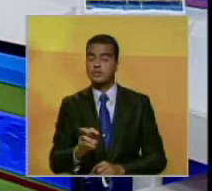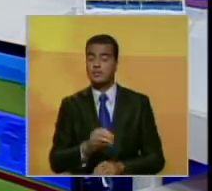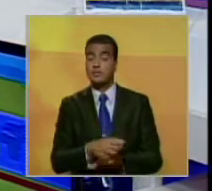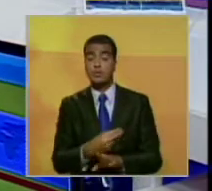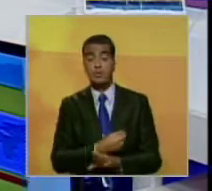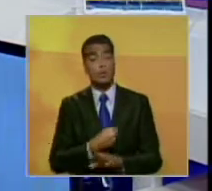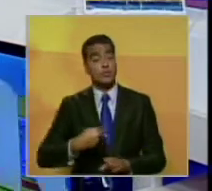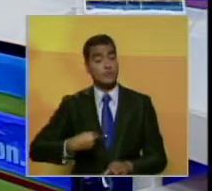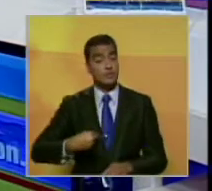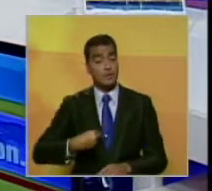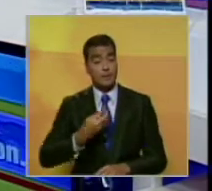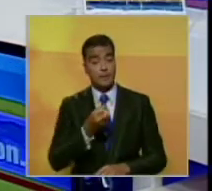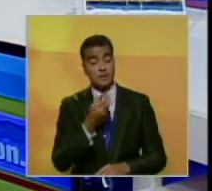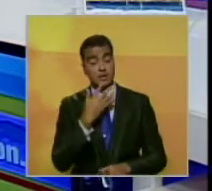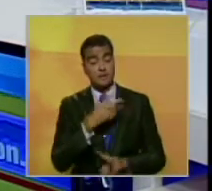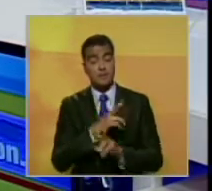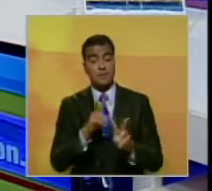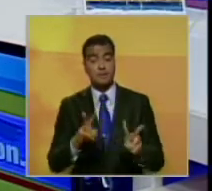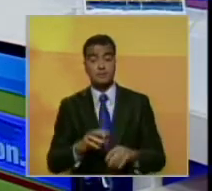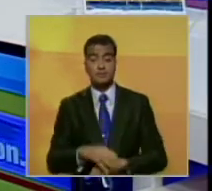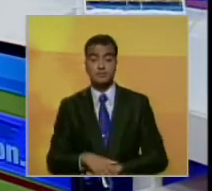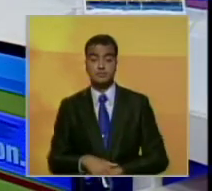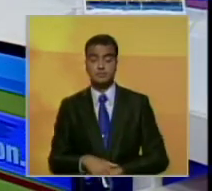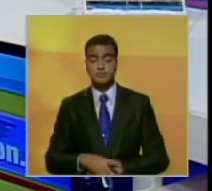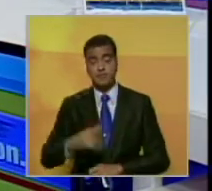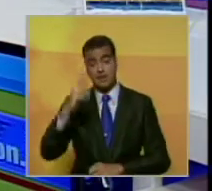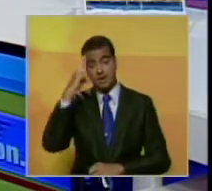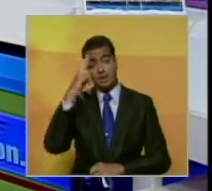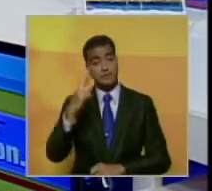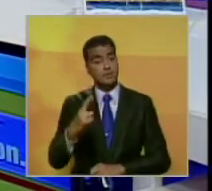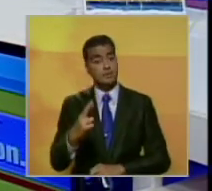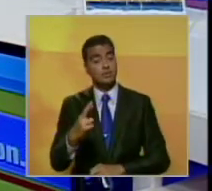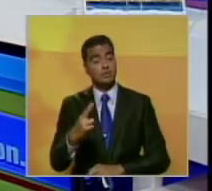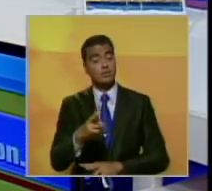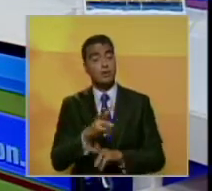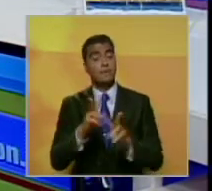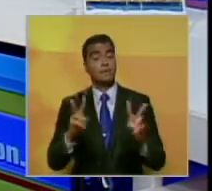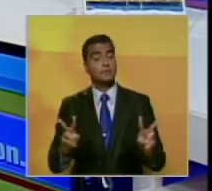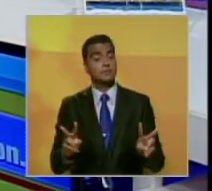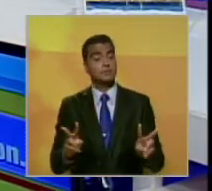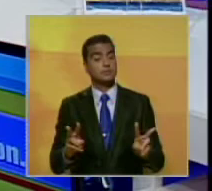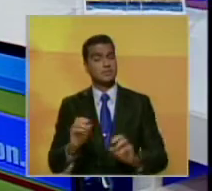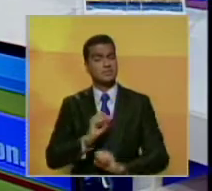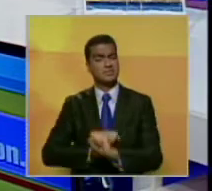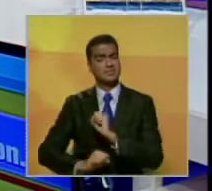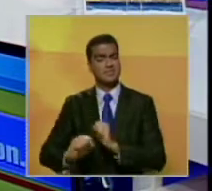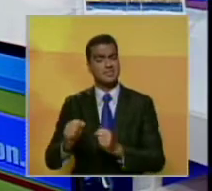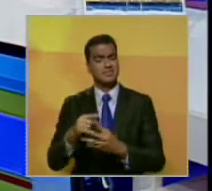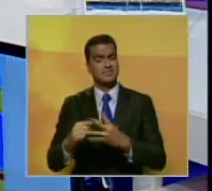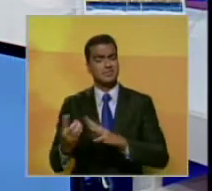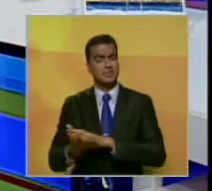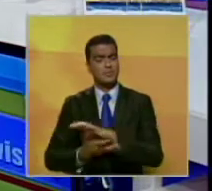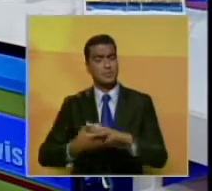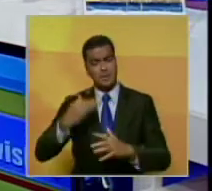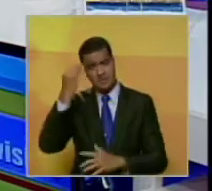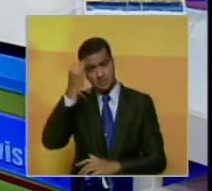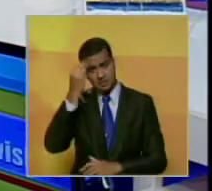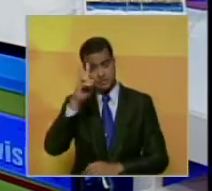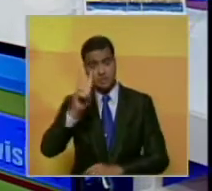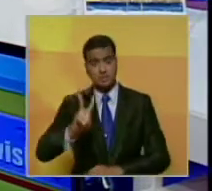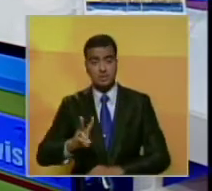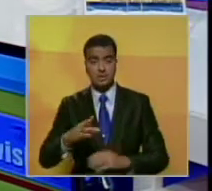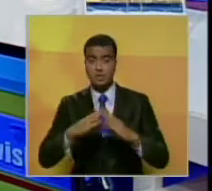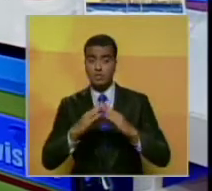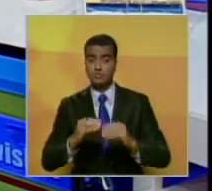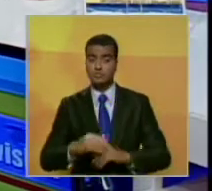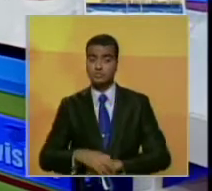conviene precisamente lo contrario, el respeto, la paz, evitar las etiquetas y pensar en esta Venezuela que es de